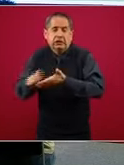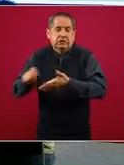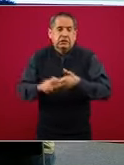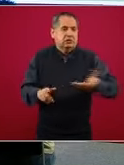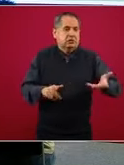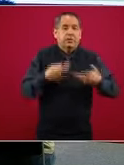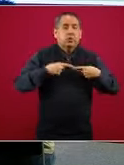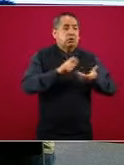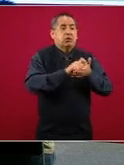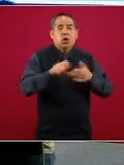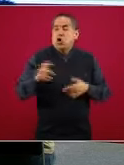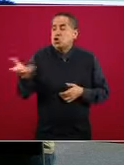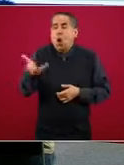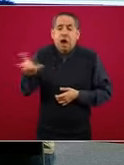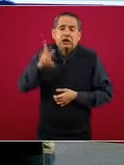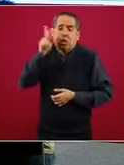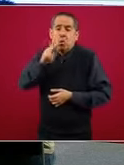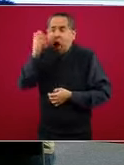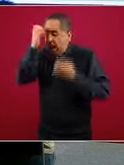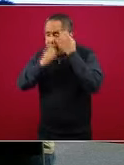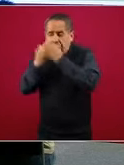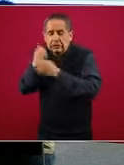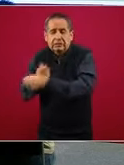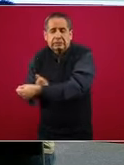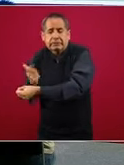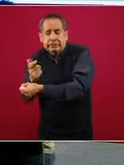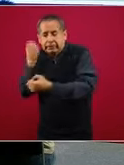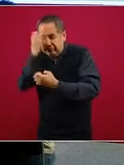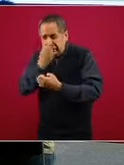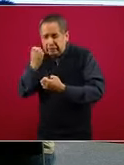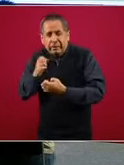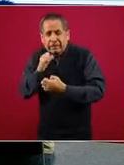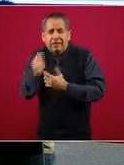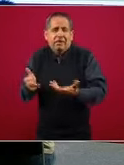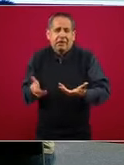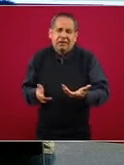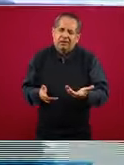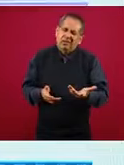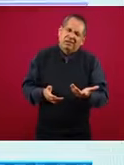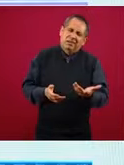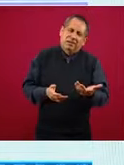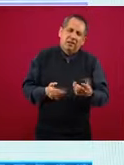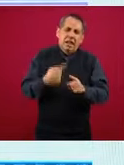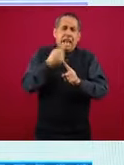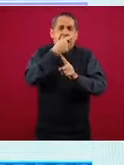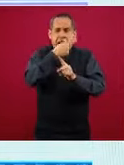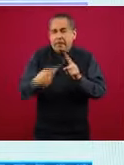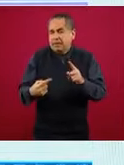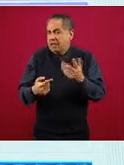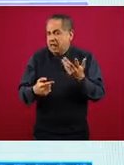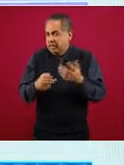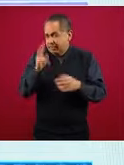dicen que no se hacen pruebas. Tenemos la mitad de la realidad